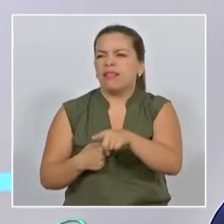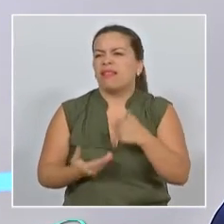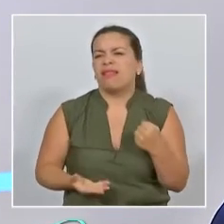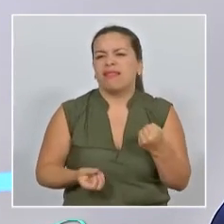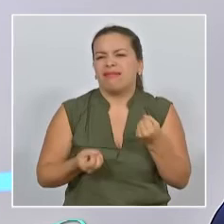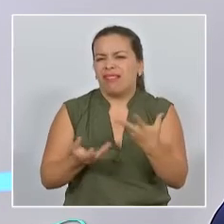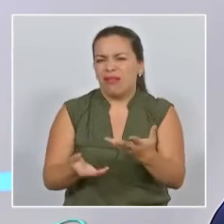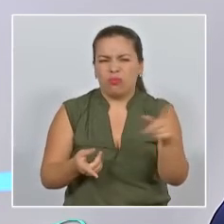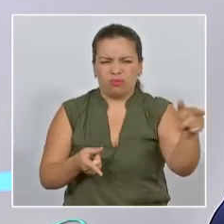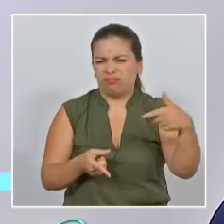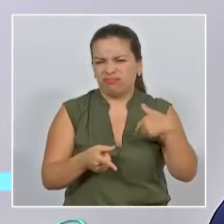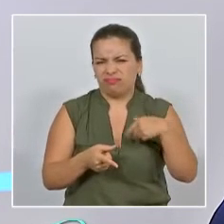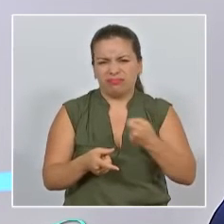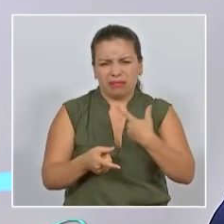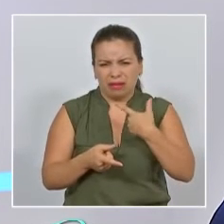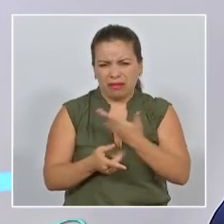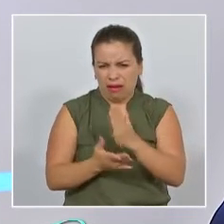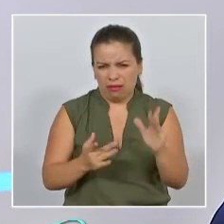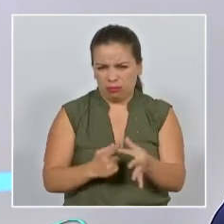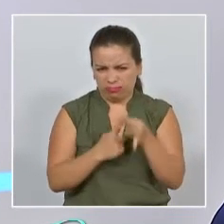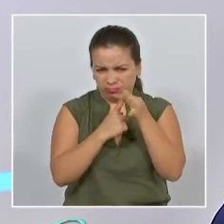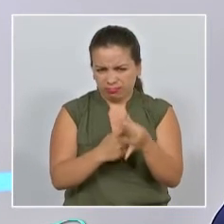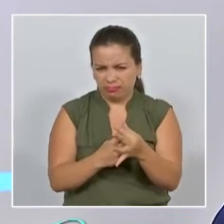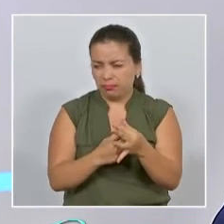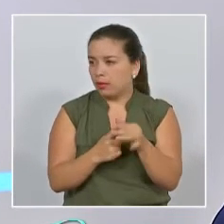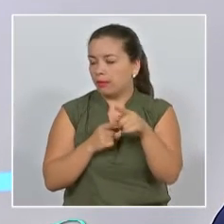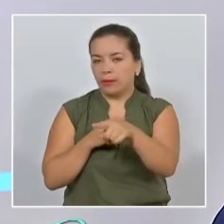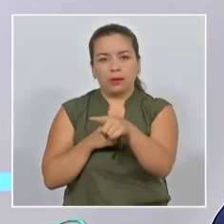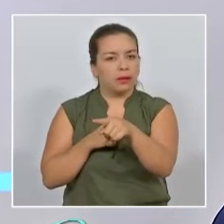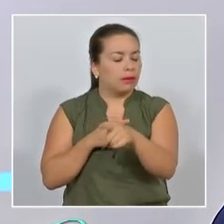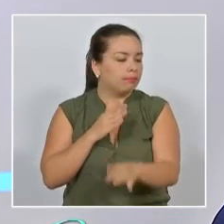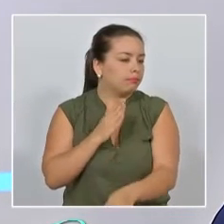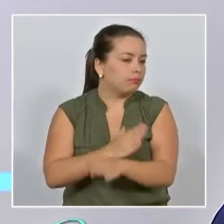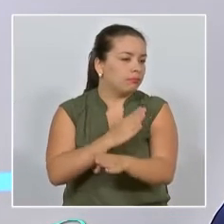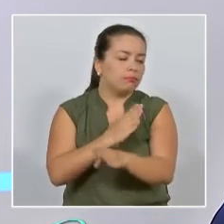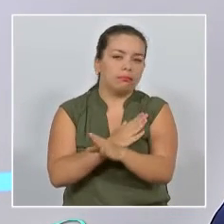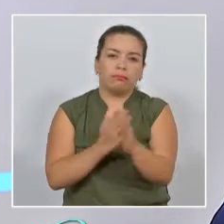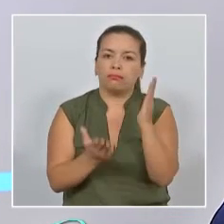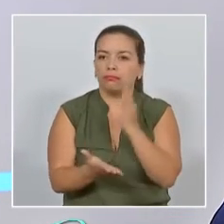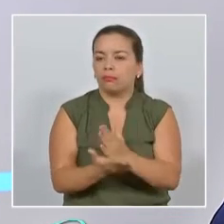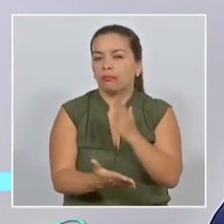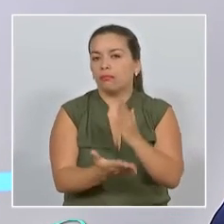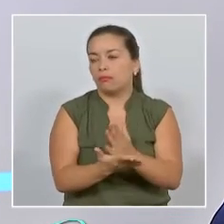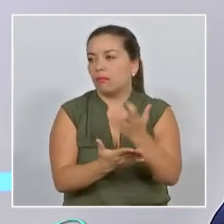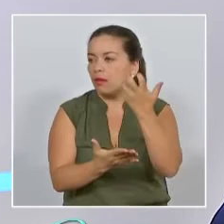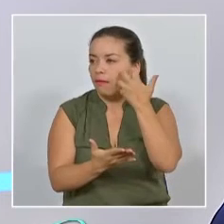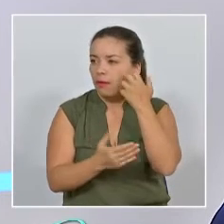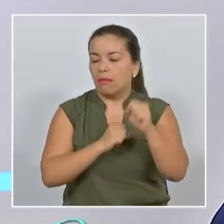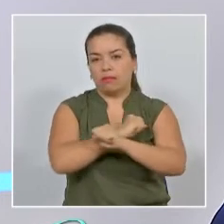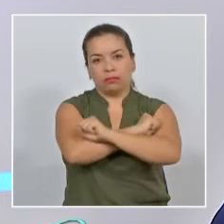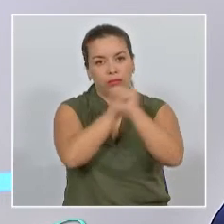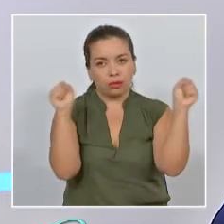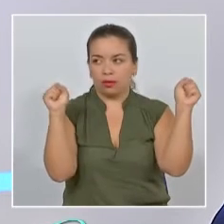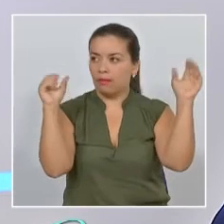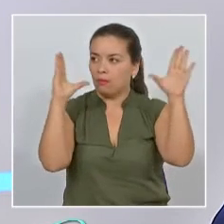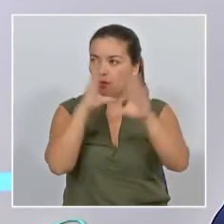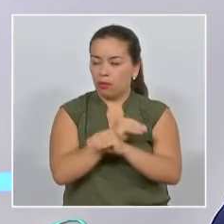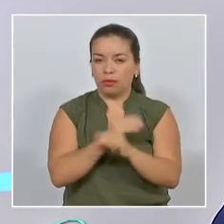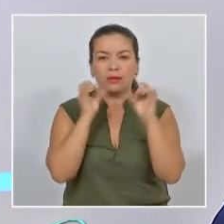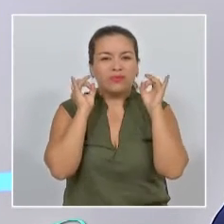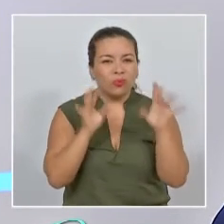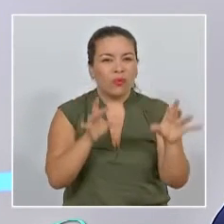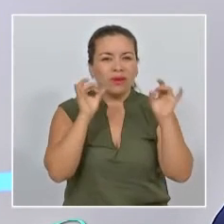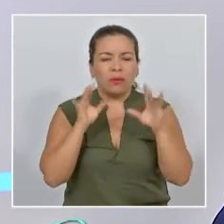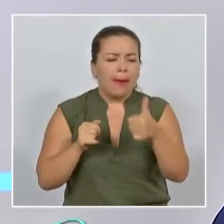gabapentín, pero ella es constante, día y noche el dolor. No lo